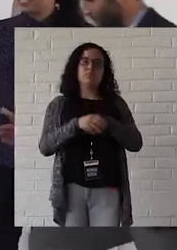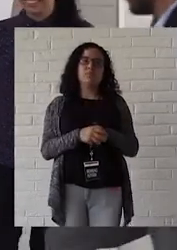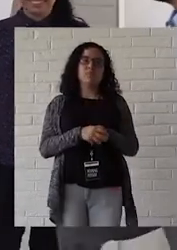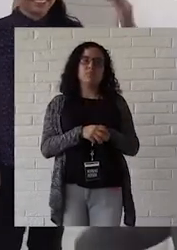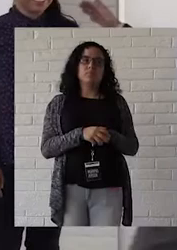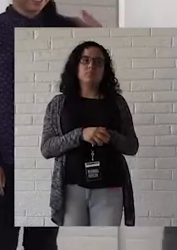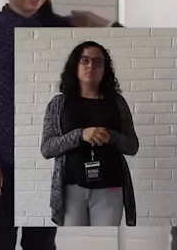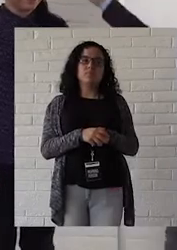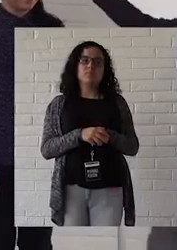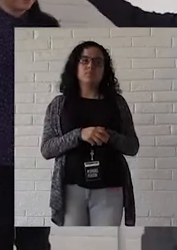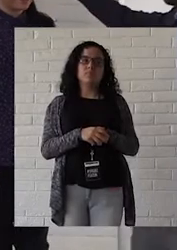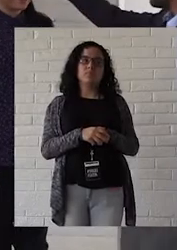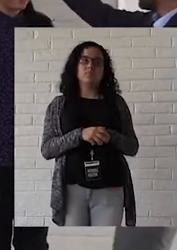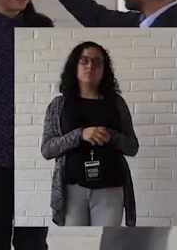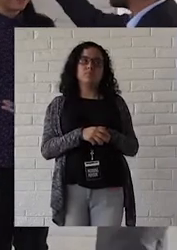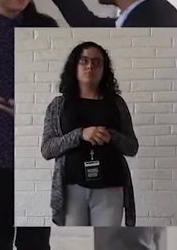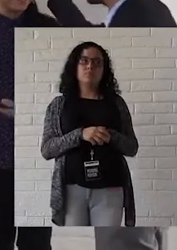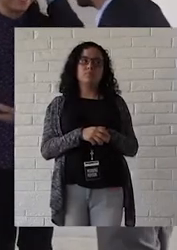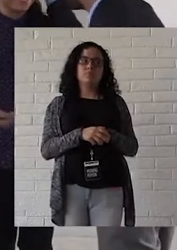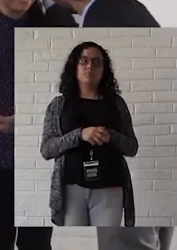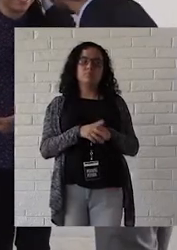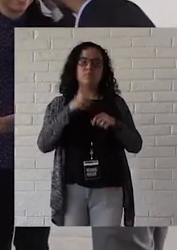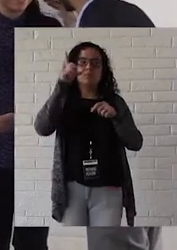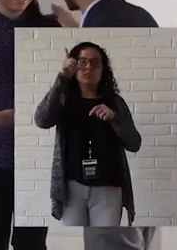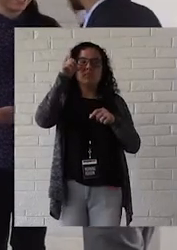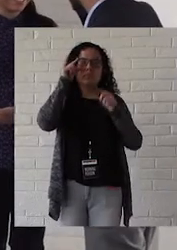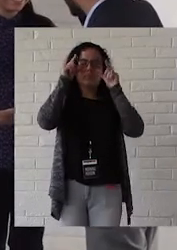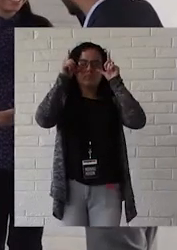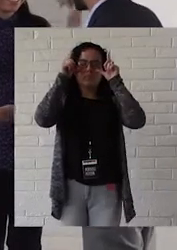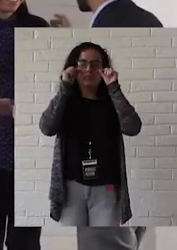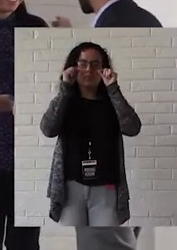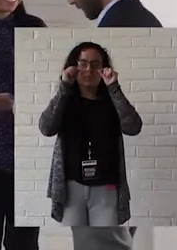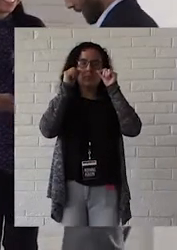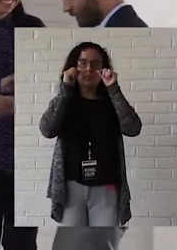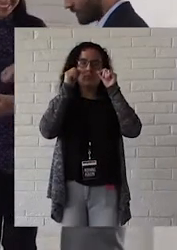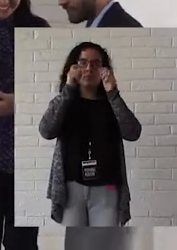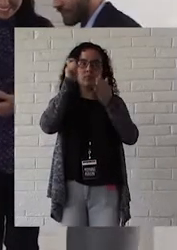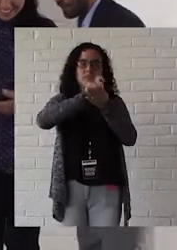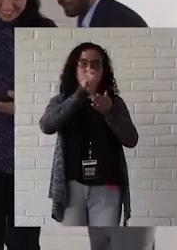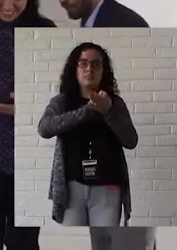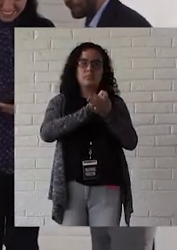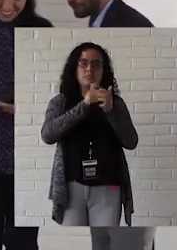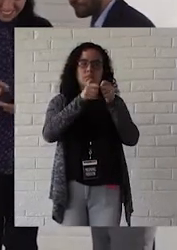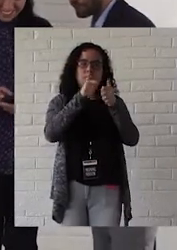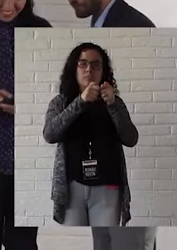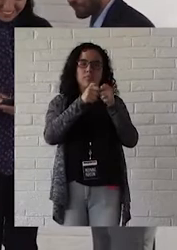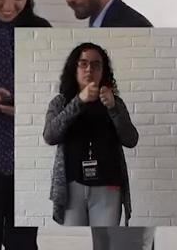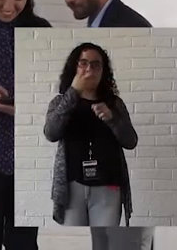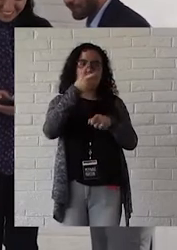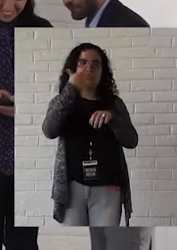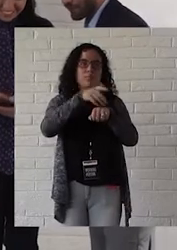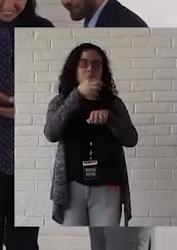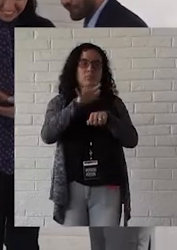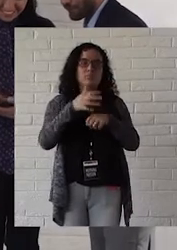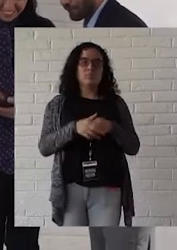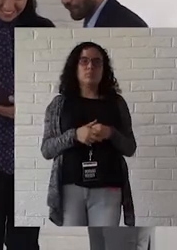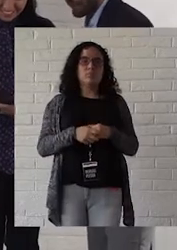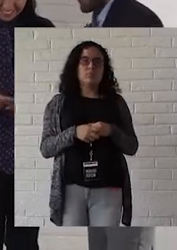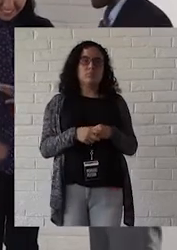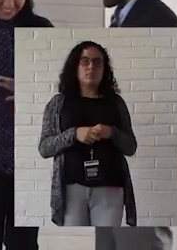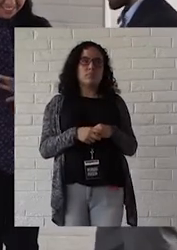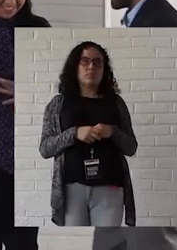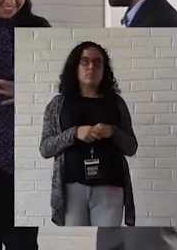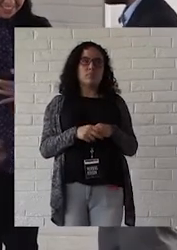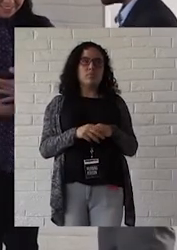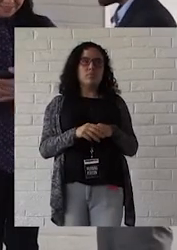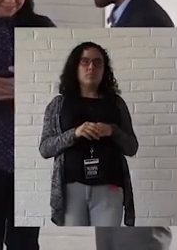y cierra los ojos, y vas a escribir ese número, ¿va? Dale por, y muy